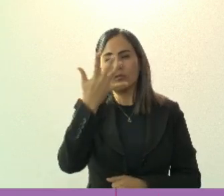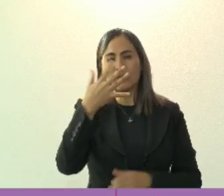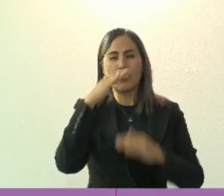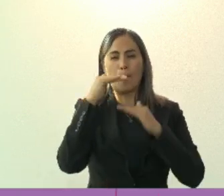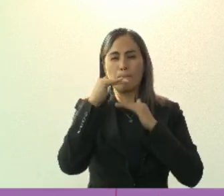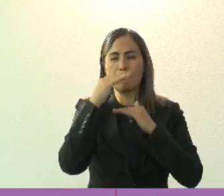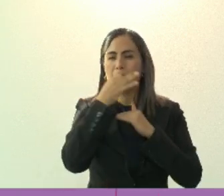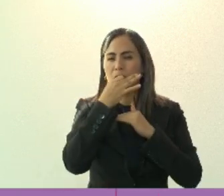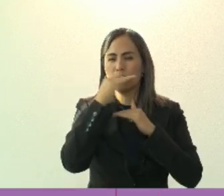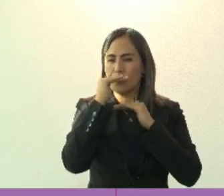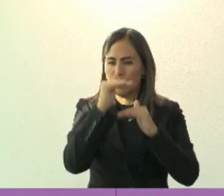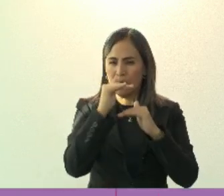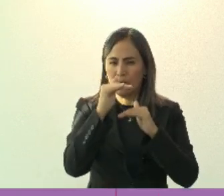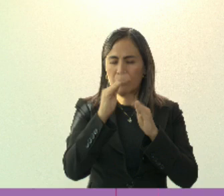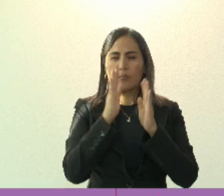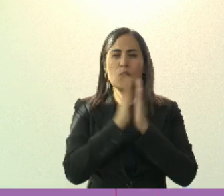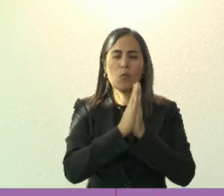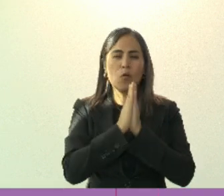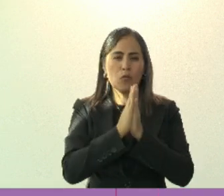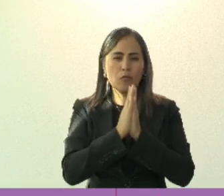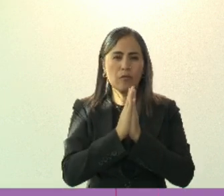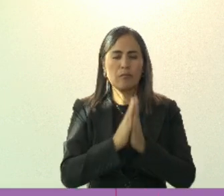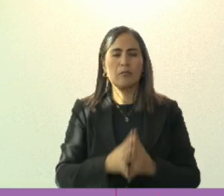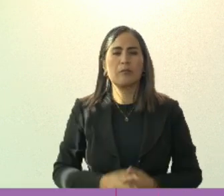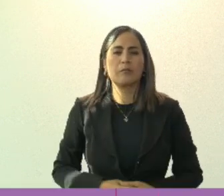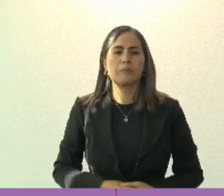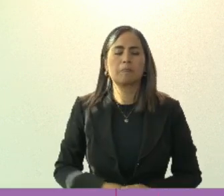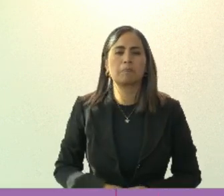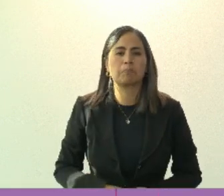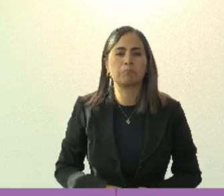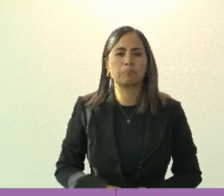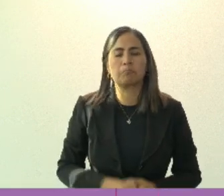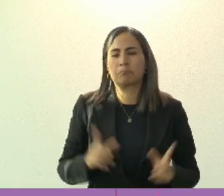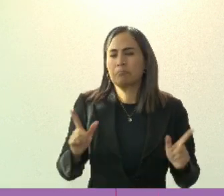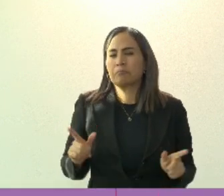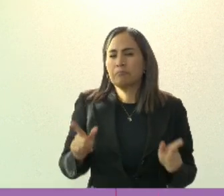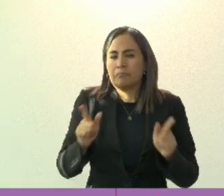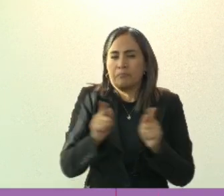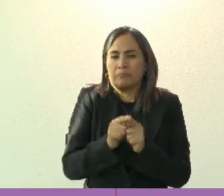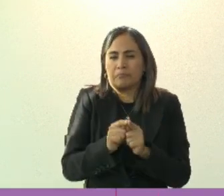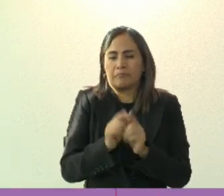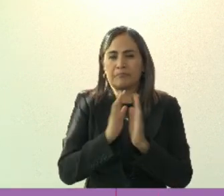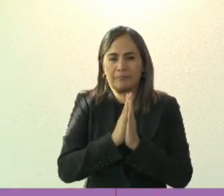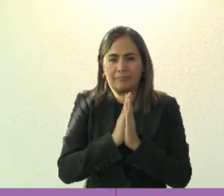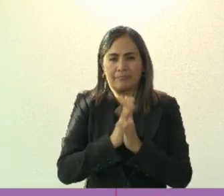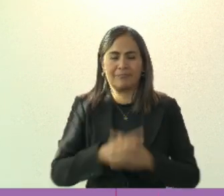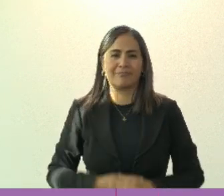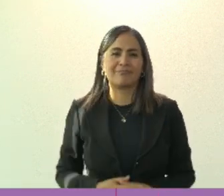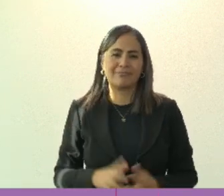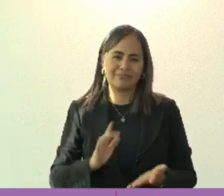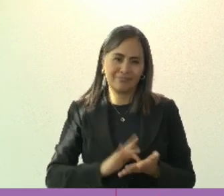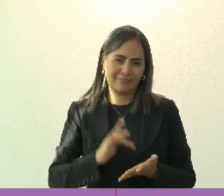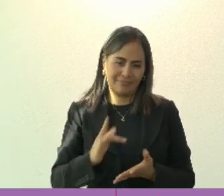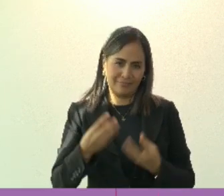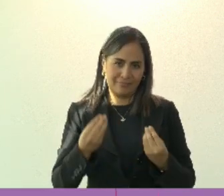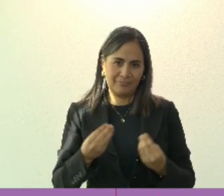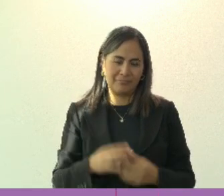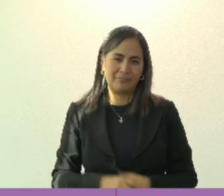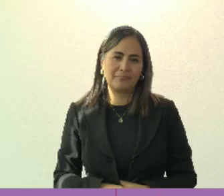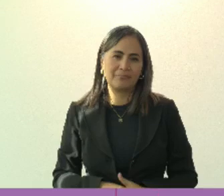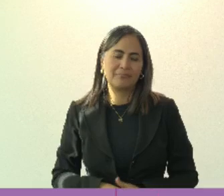favor de darnos unos comentarios a la manera de conclusión, por favor. Gracias. Sí, muchas gracias.